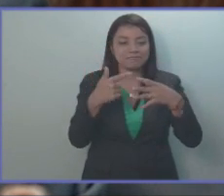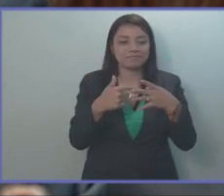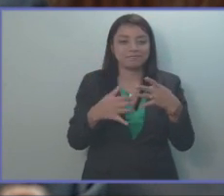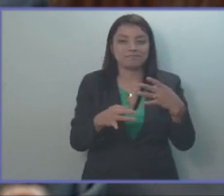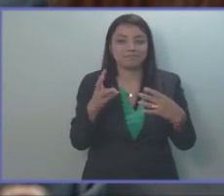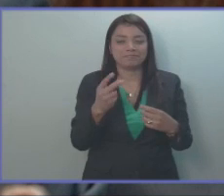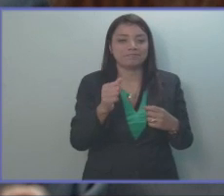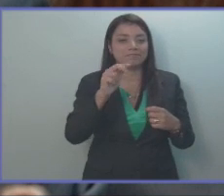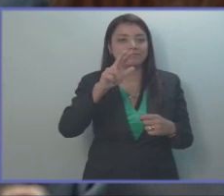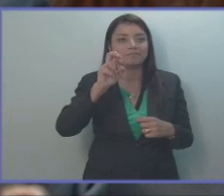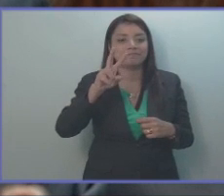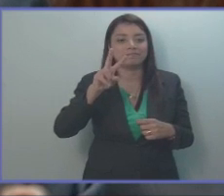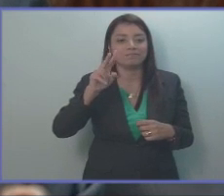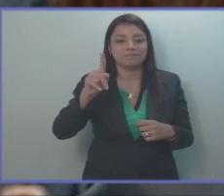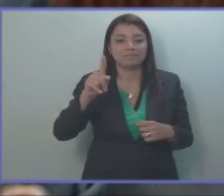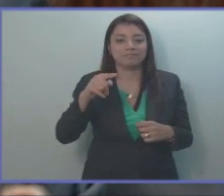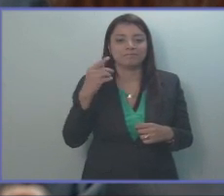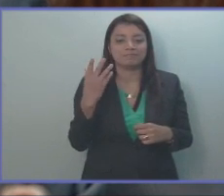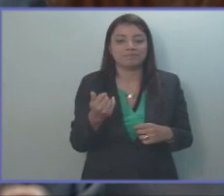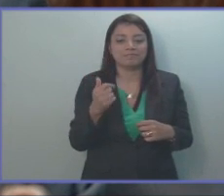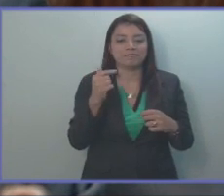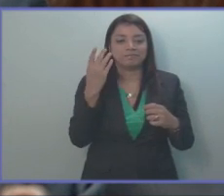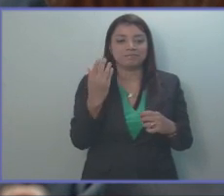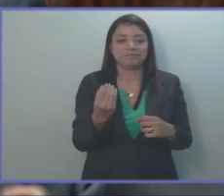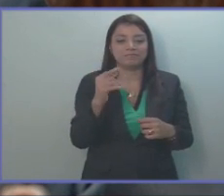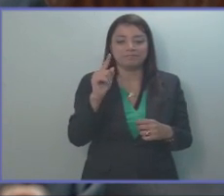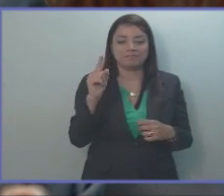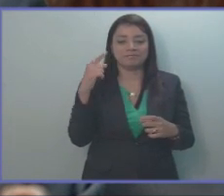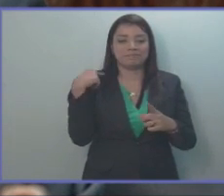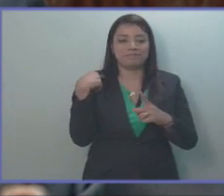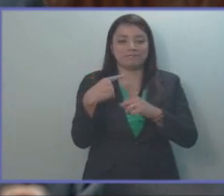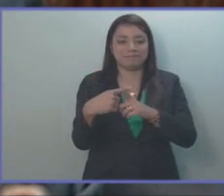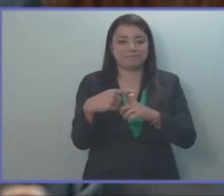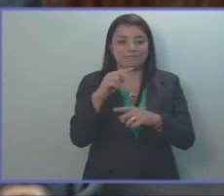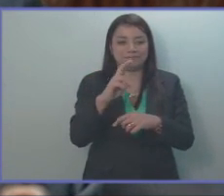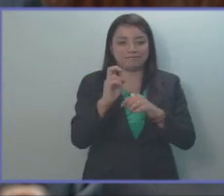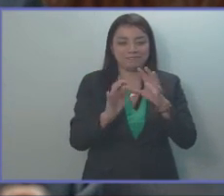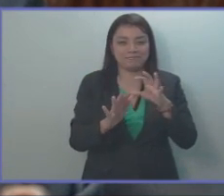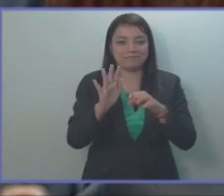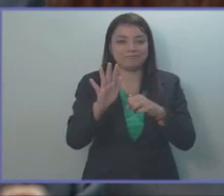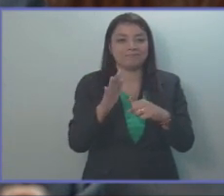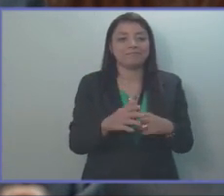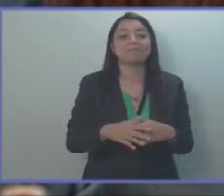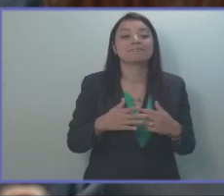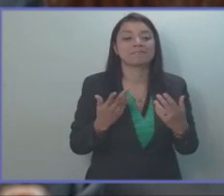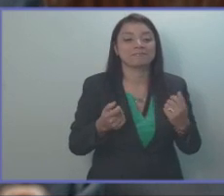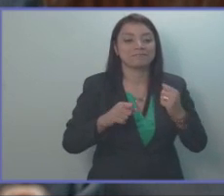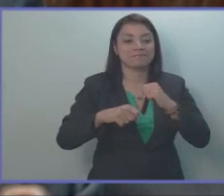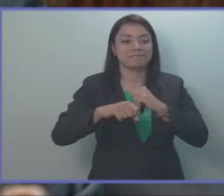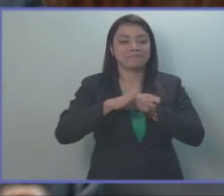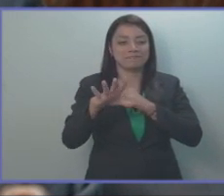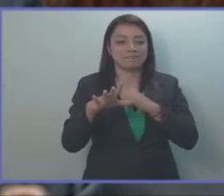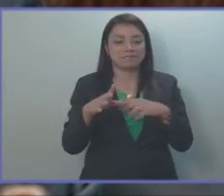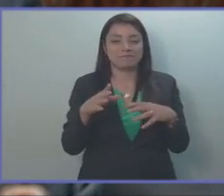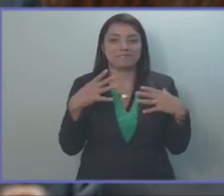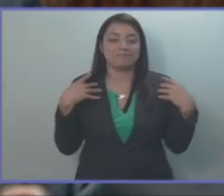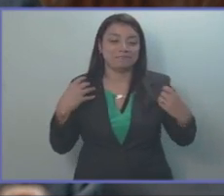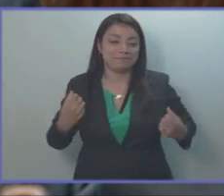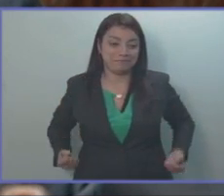número 321, de fecha 1 de abril de 2015, publicado en el diario